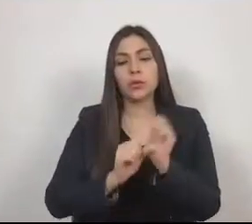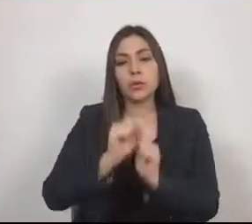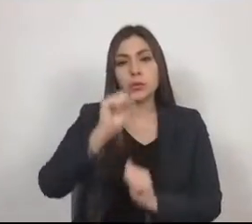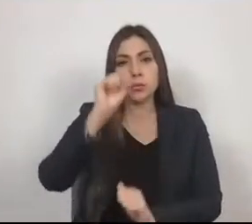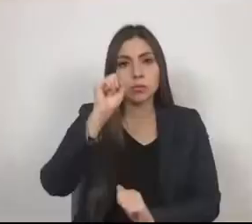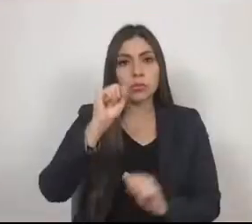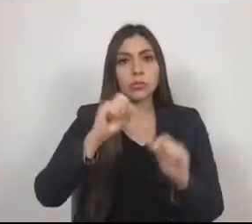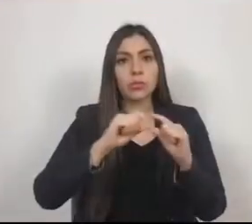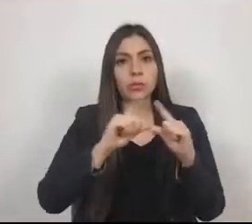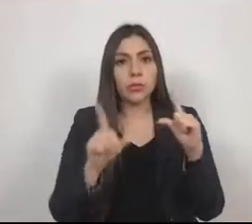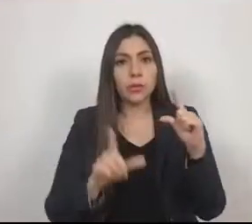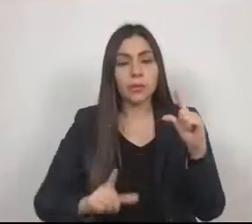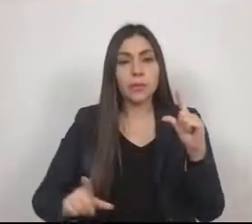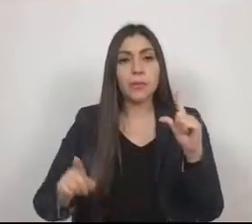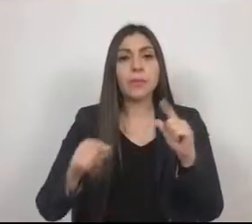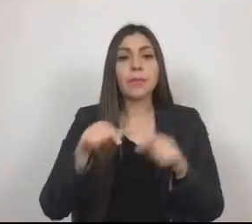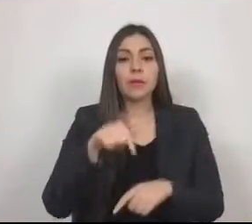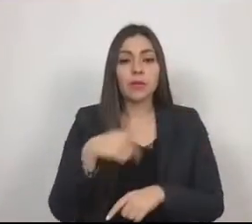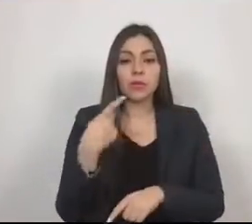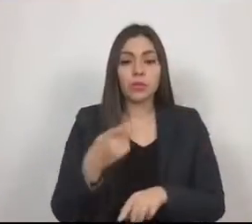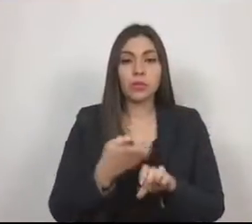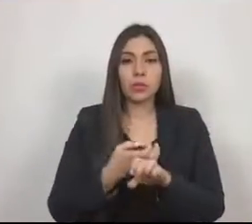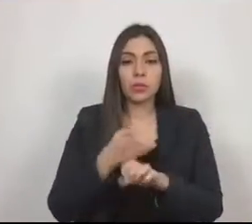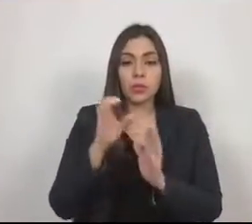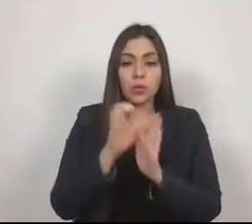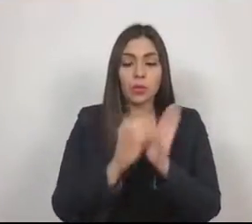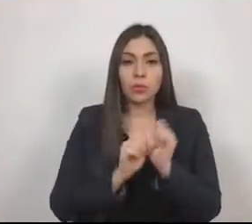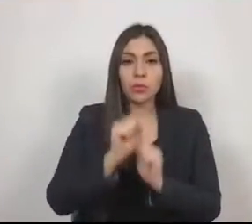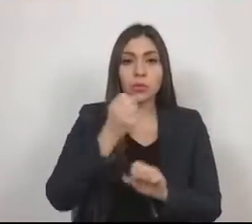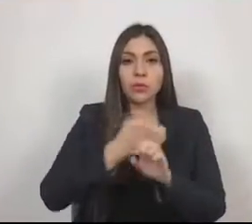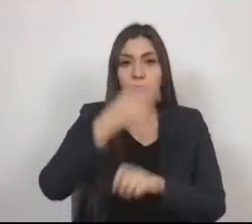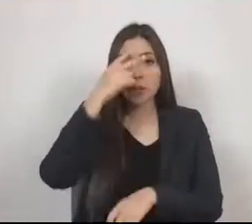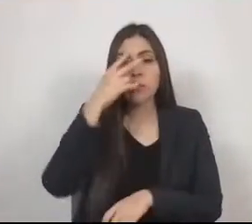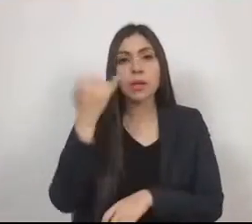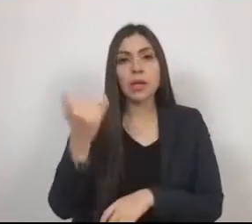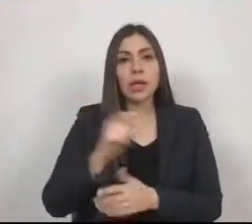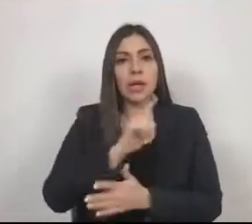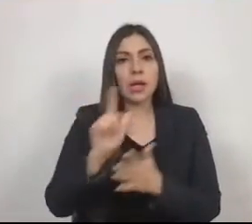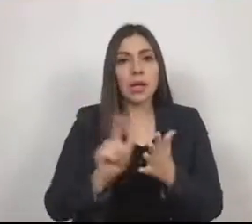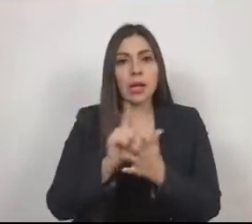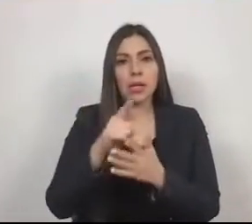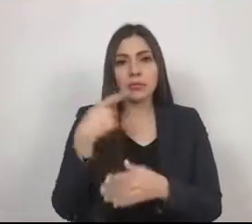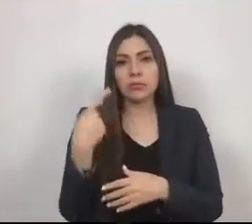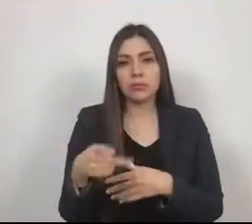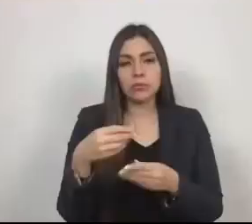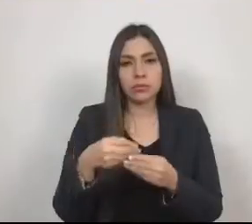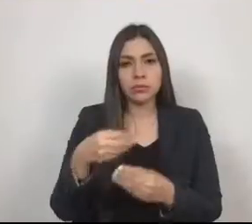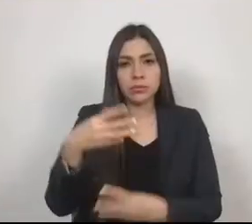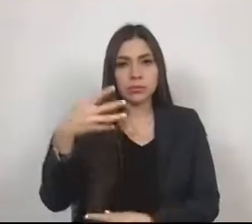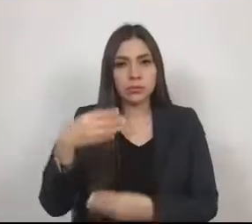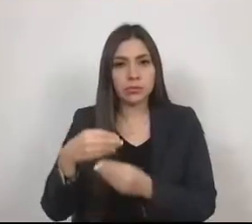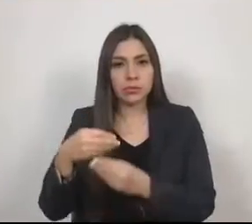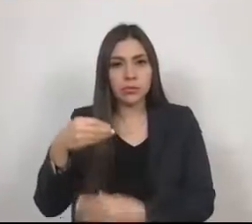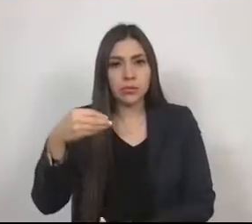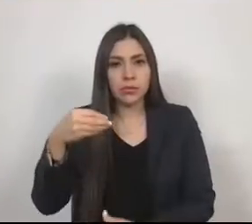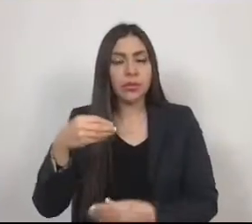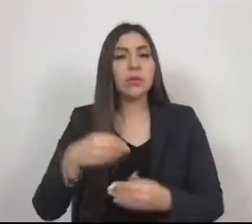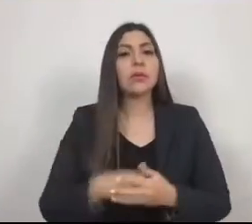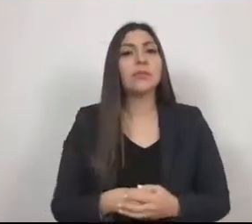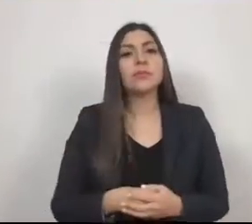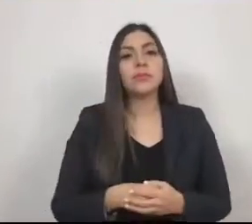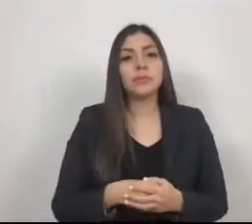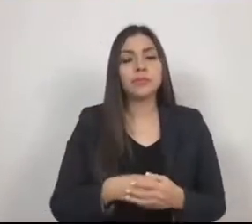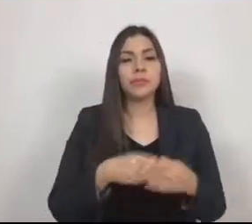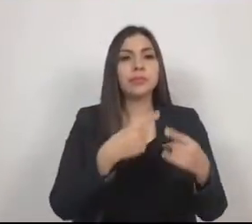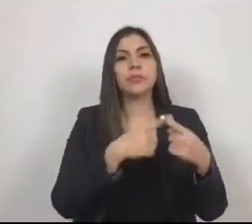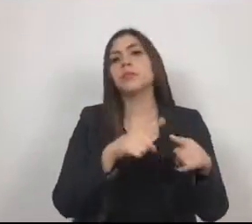presente Constitución y las leyes que de ella emanan. En esta jerarquía de preceptos constitucionales,